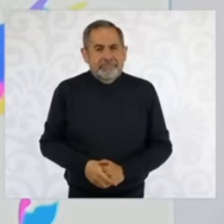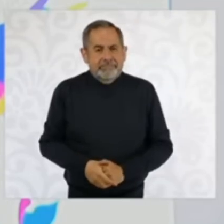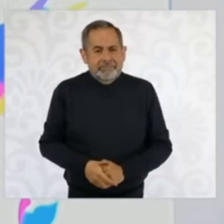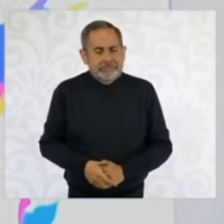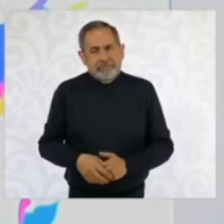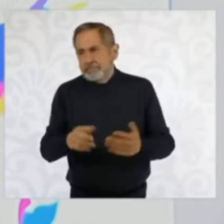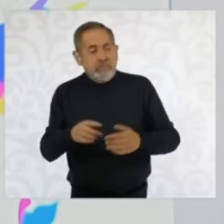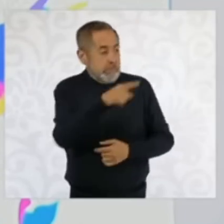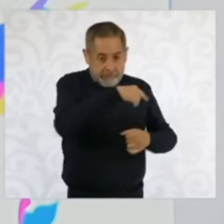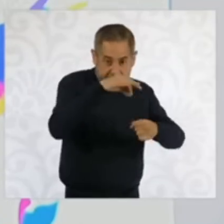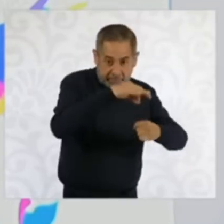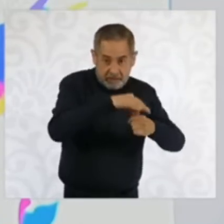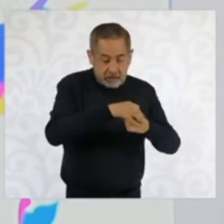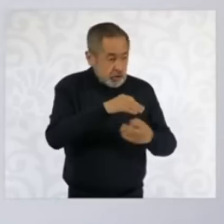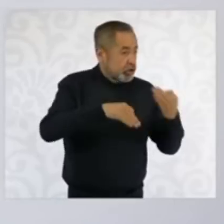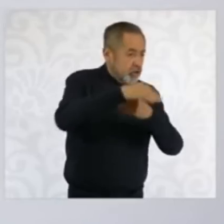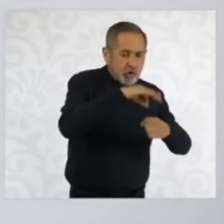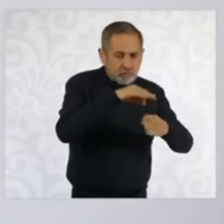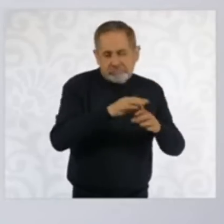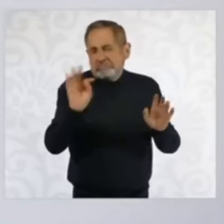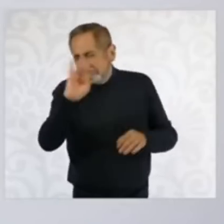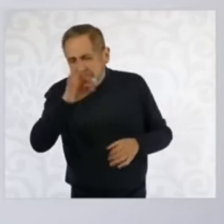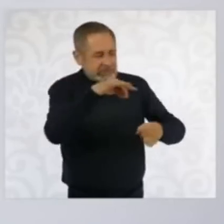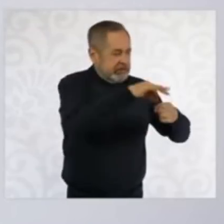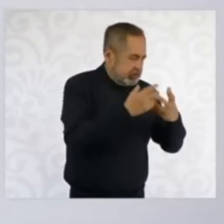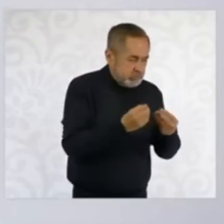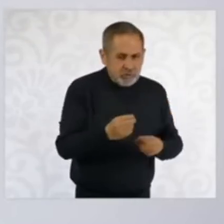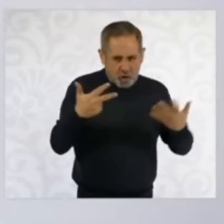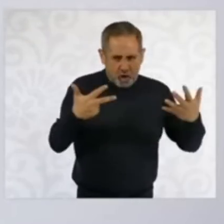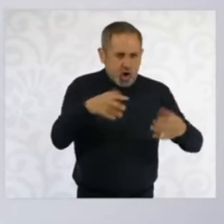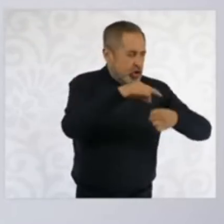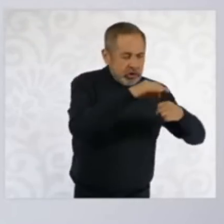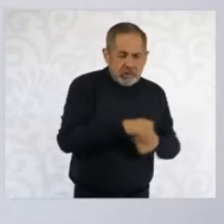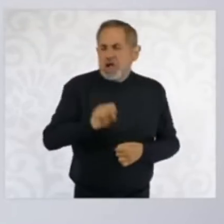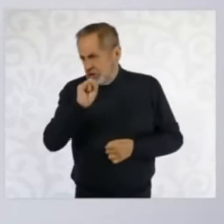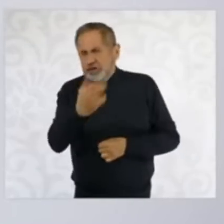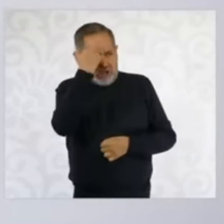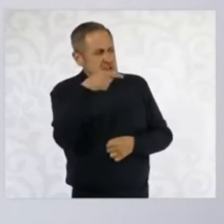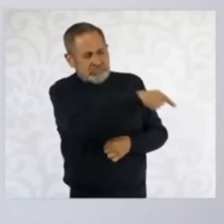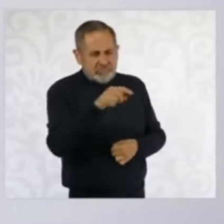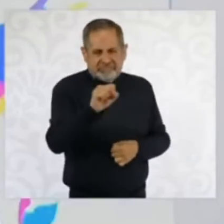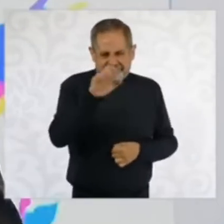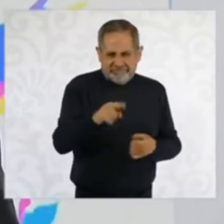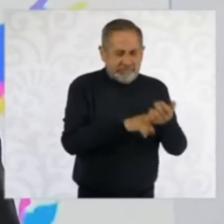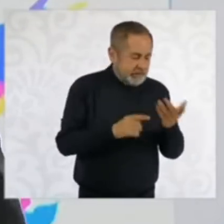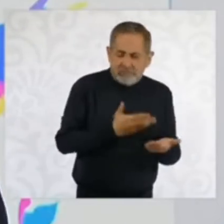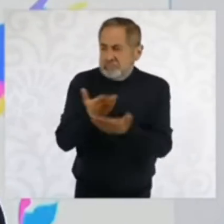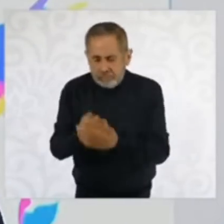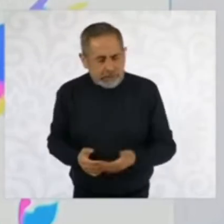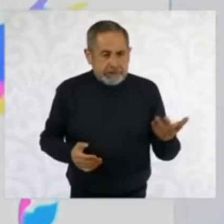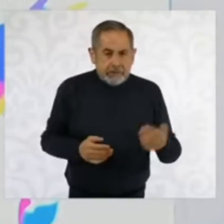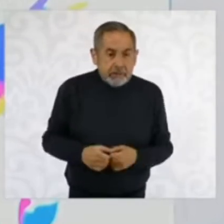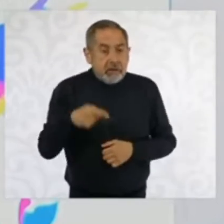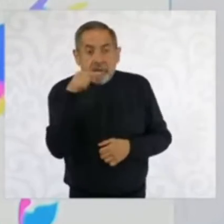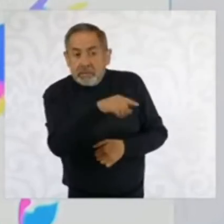Si votan todos a favor del proyecto del ministro González Alcántara, que por cierto, en su casa